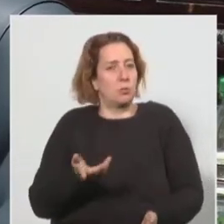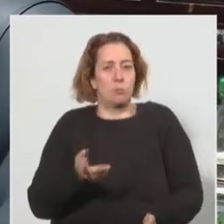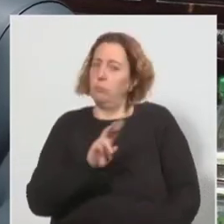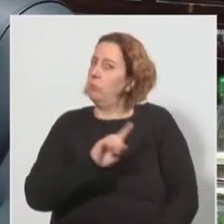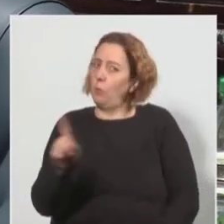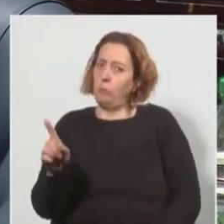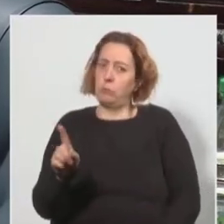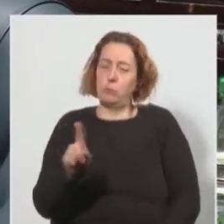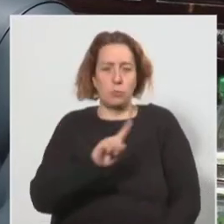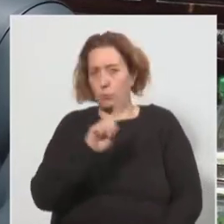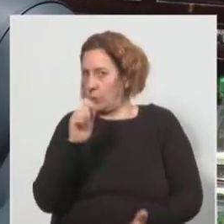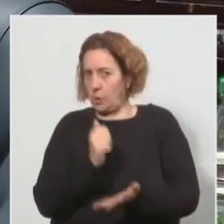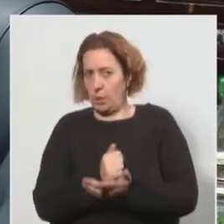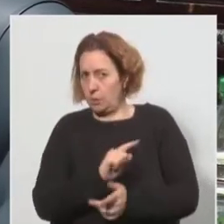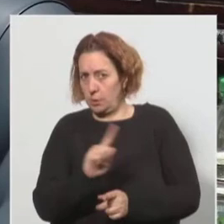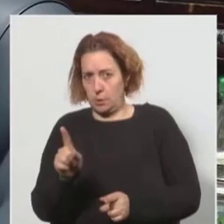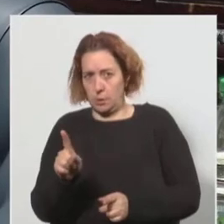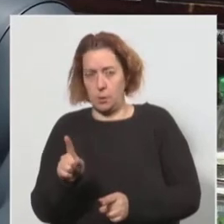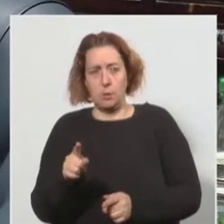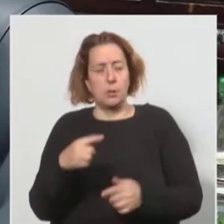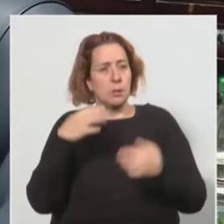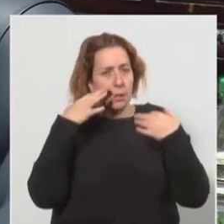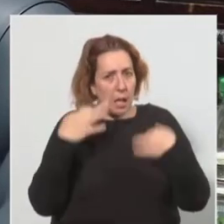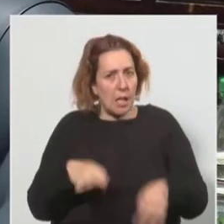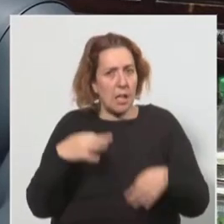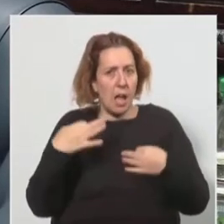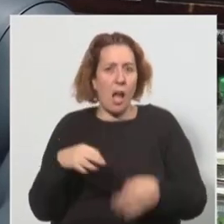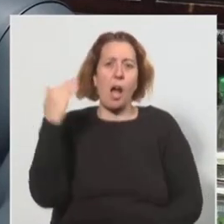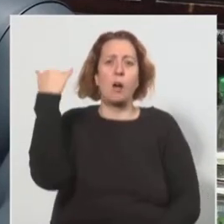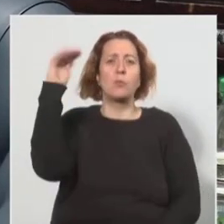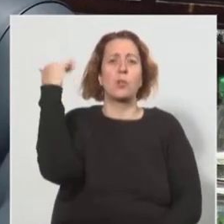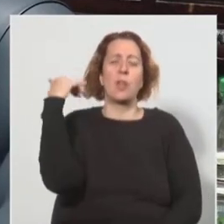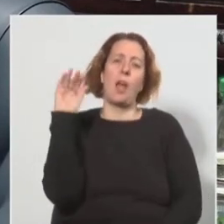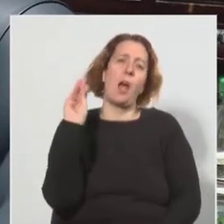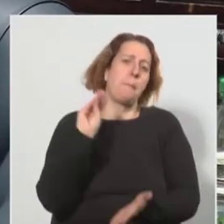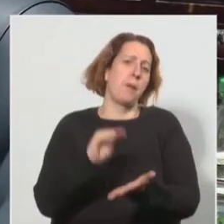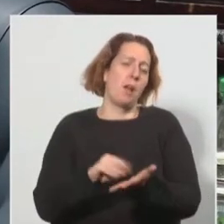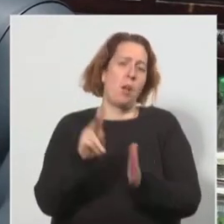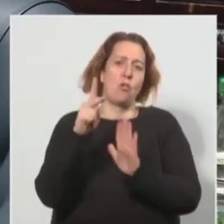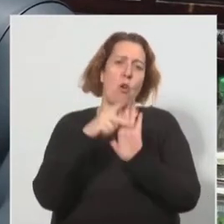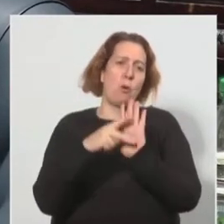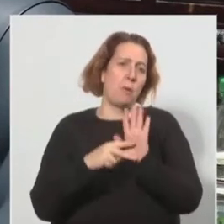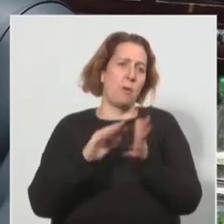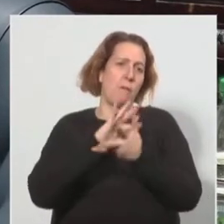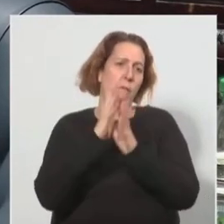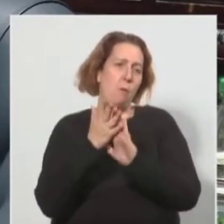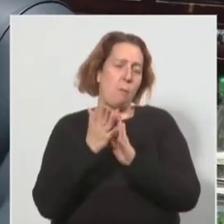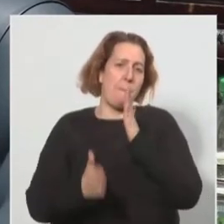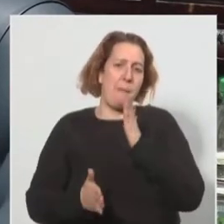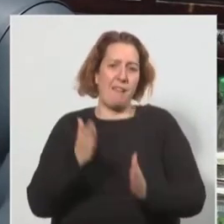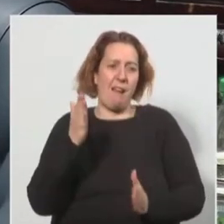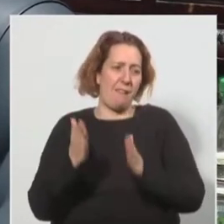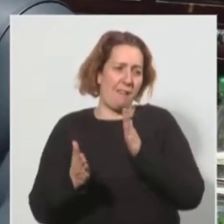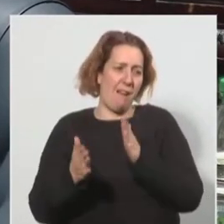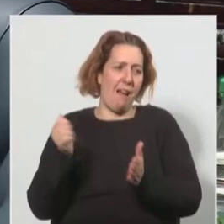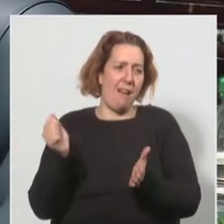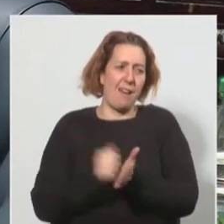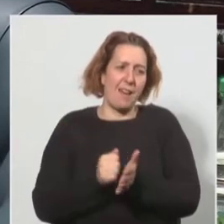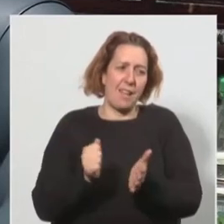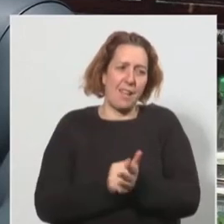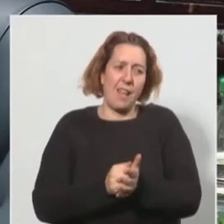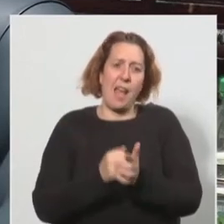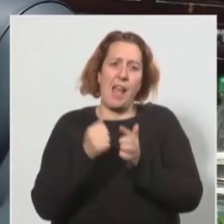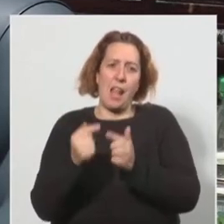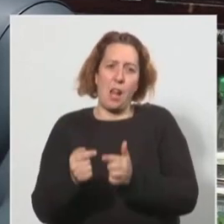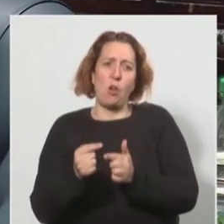No, no está. La realidad es que las autoridades aplicaron la normativa en forma mecánica y rígida en lo que